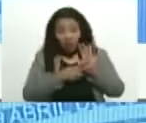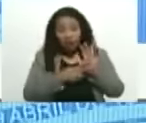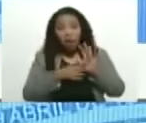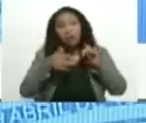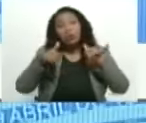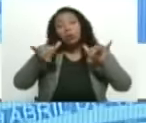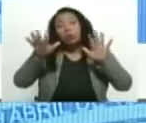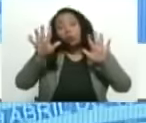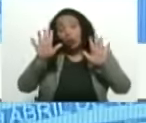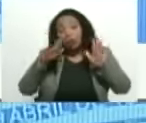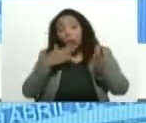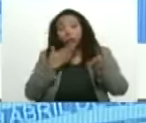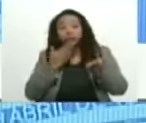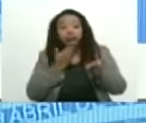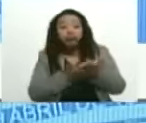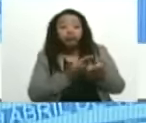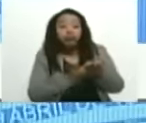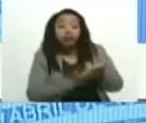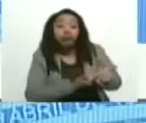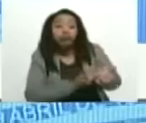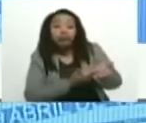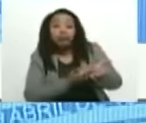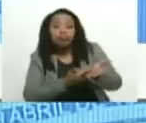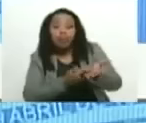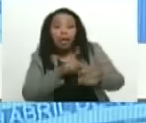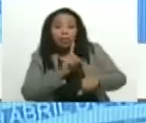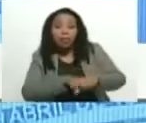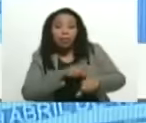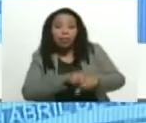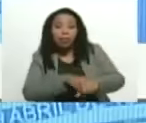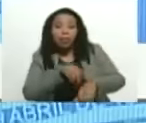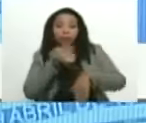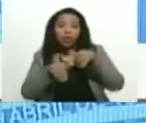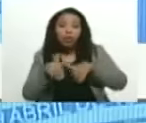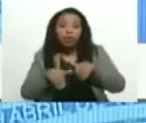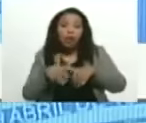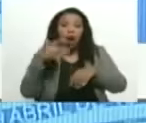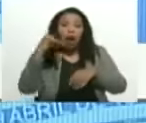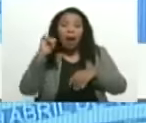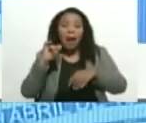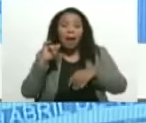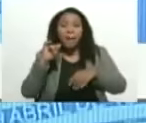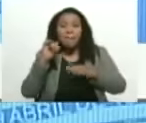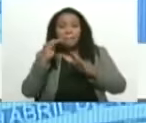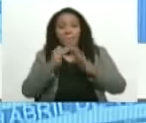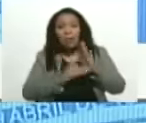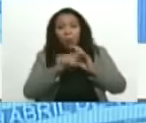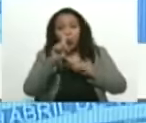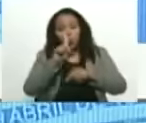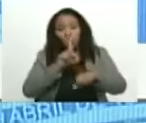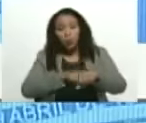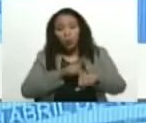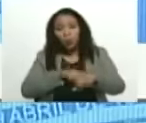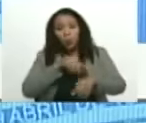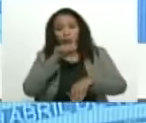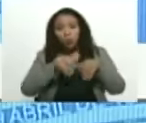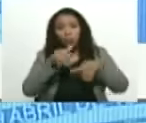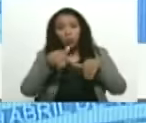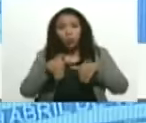que ellos han presentado, el tiempo de votación llega a menos de 1 minuto por